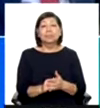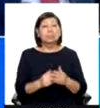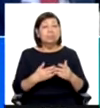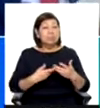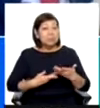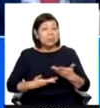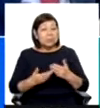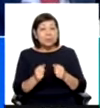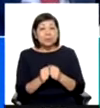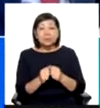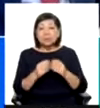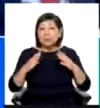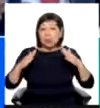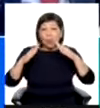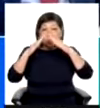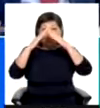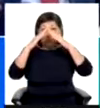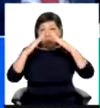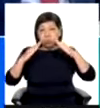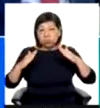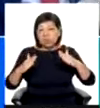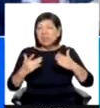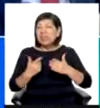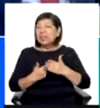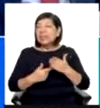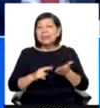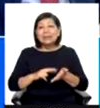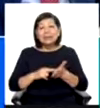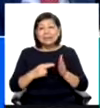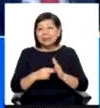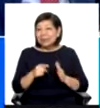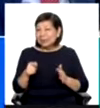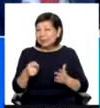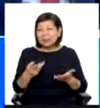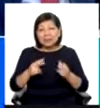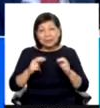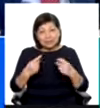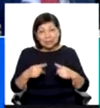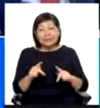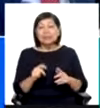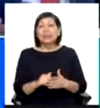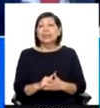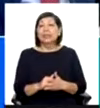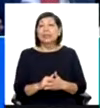módulos de hidroponía piramidal. Estos módulos de hidroponía piramidal van a permitir pues